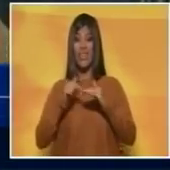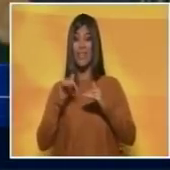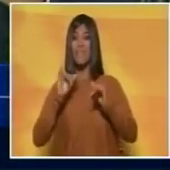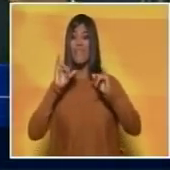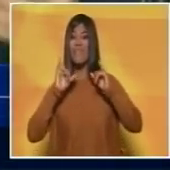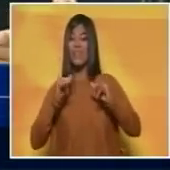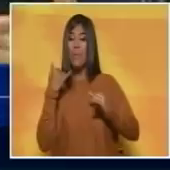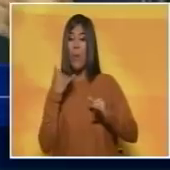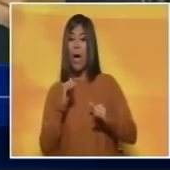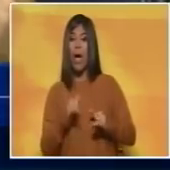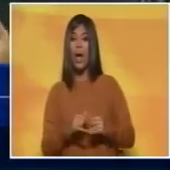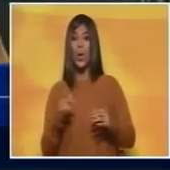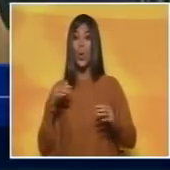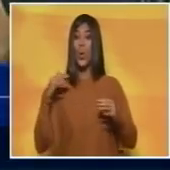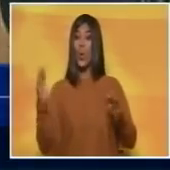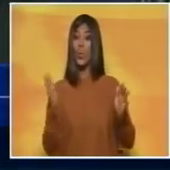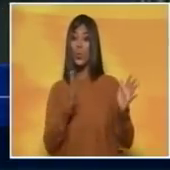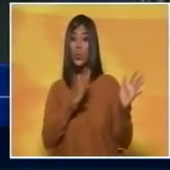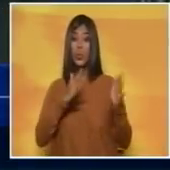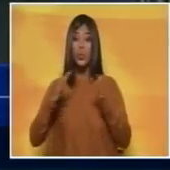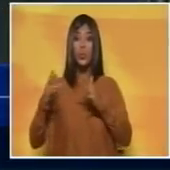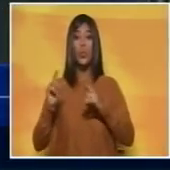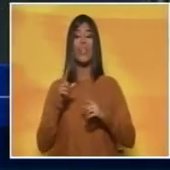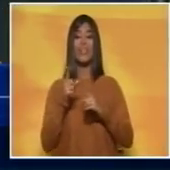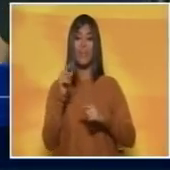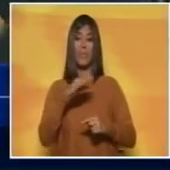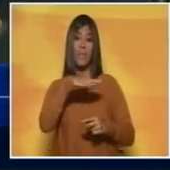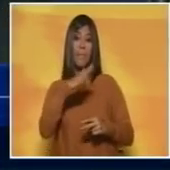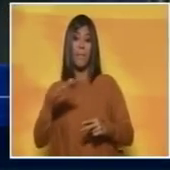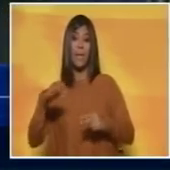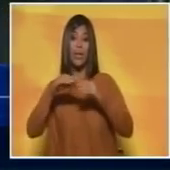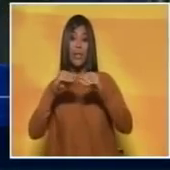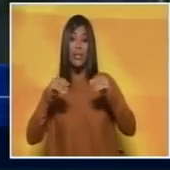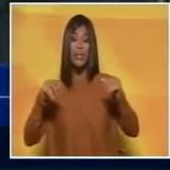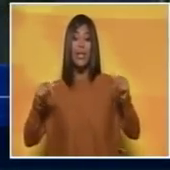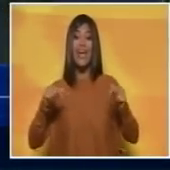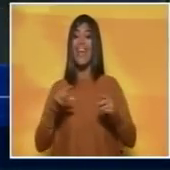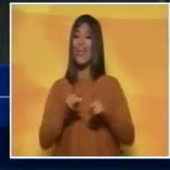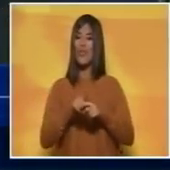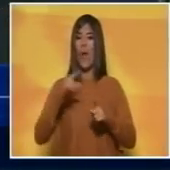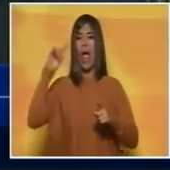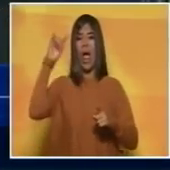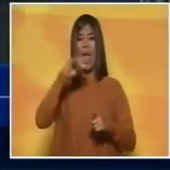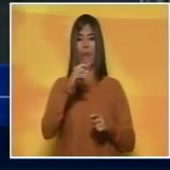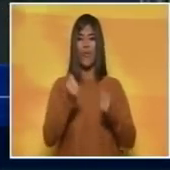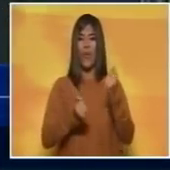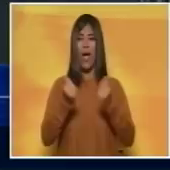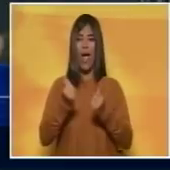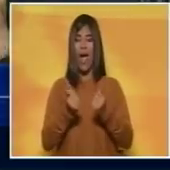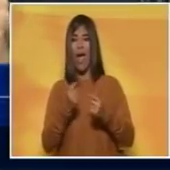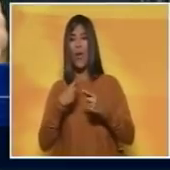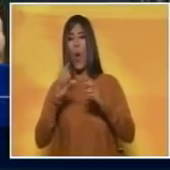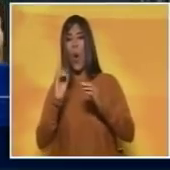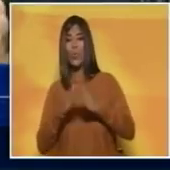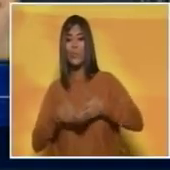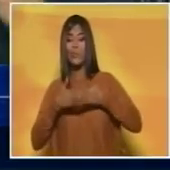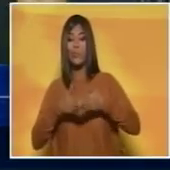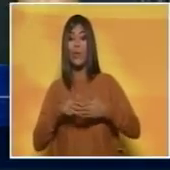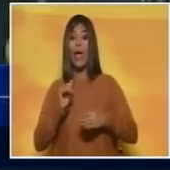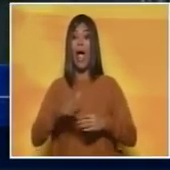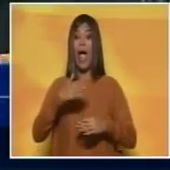componentes de aire, mar, tierra, que son los mismos que han actuado en el Medio Oriente. Acaban de